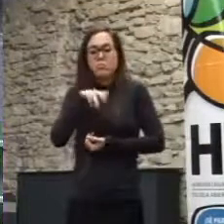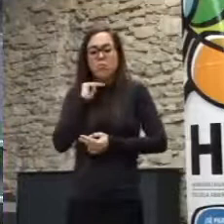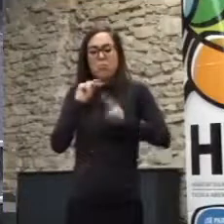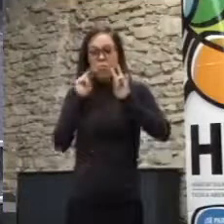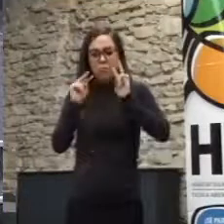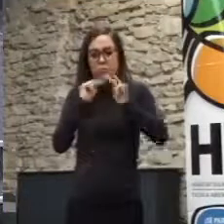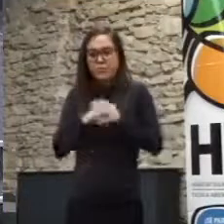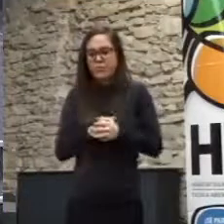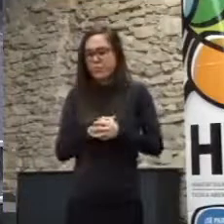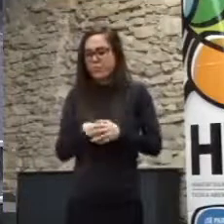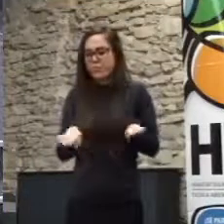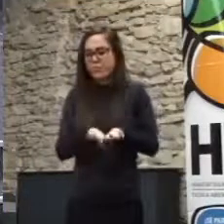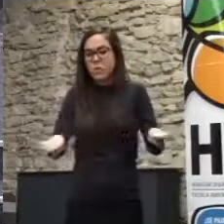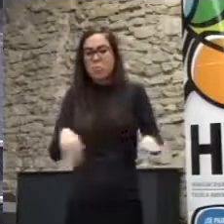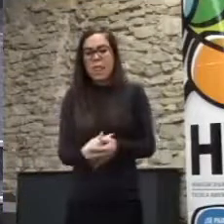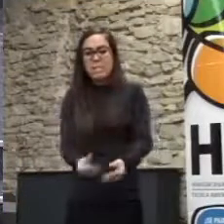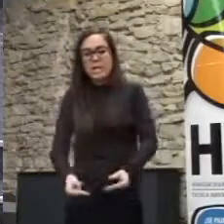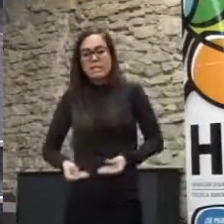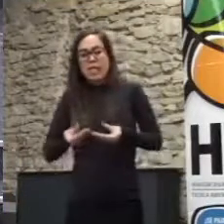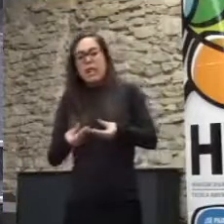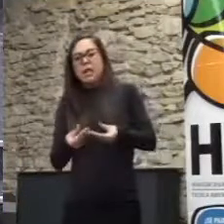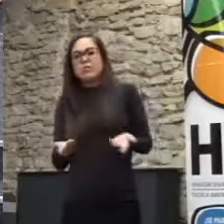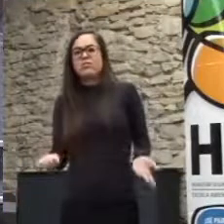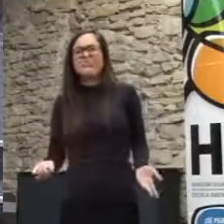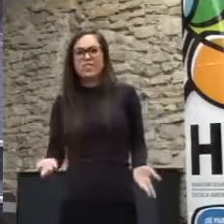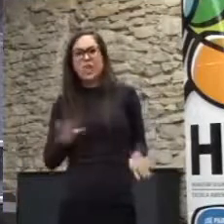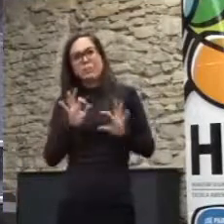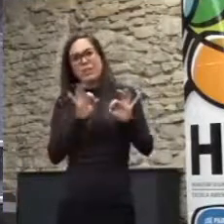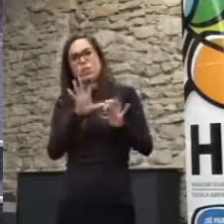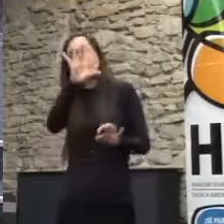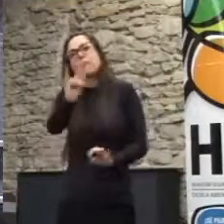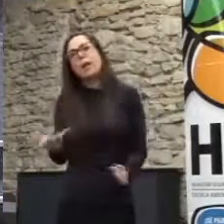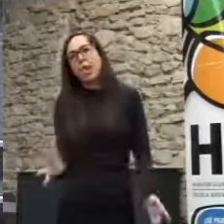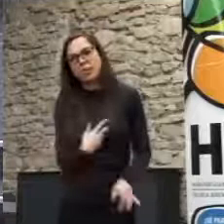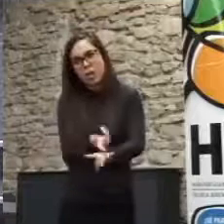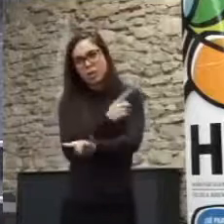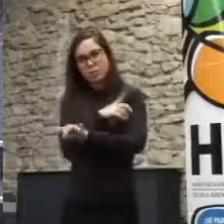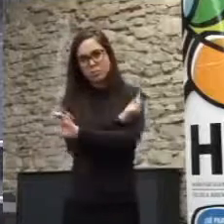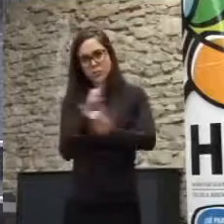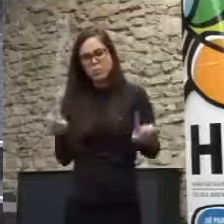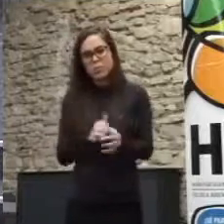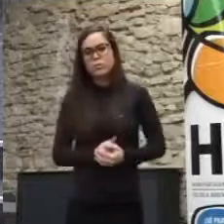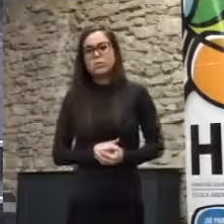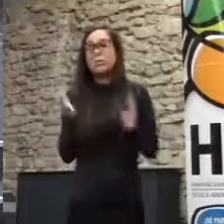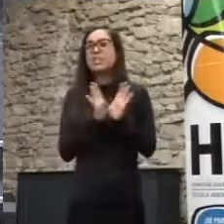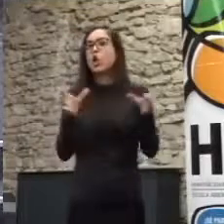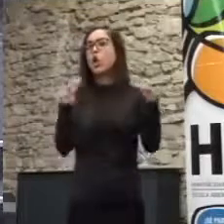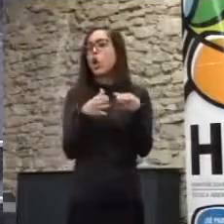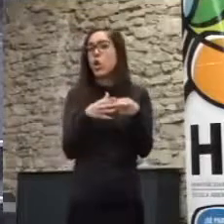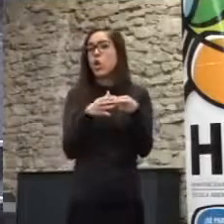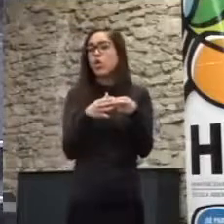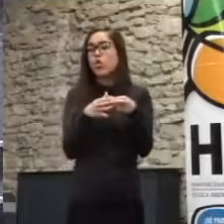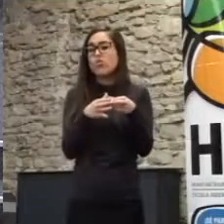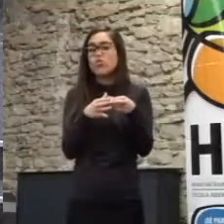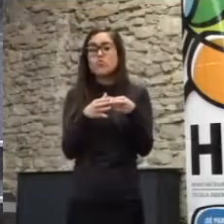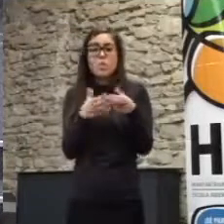de debajo de la mesa lo que sea, ¿no? Que diga, el espectáculo sí, pero tampoco tanto. Es decir, las comisiones siguen siendo sitios donde se